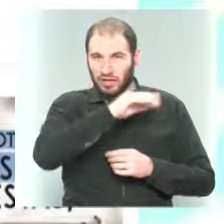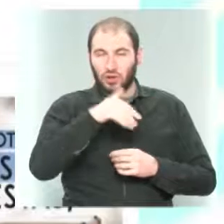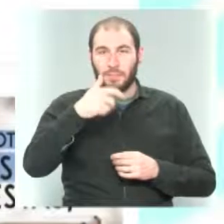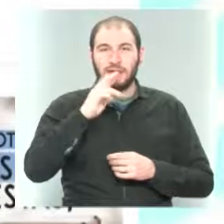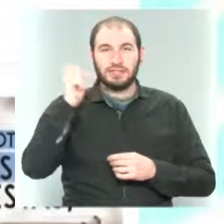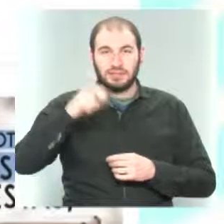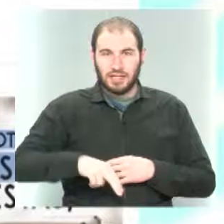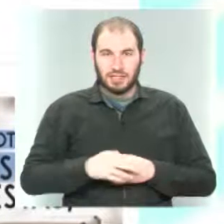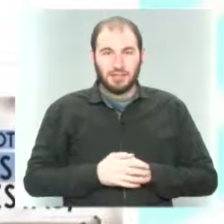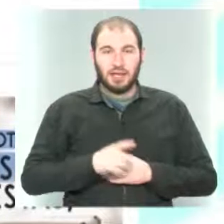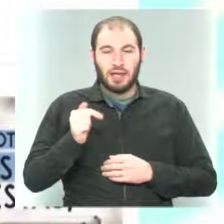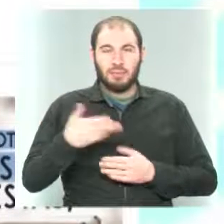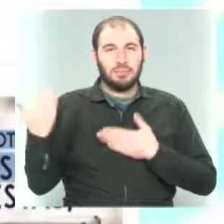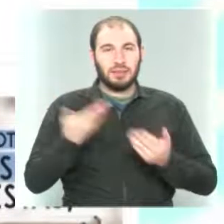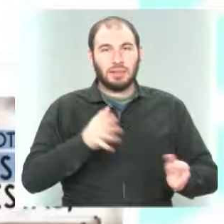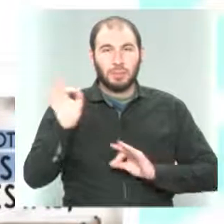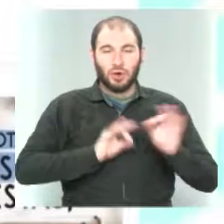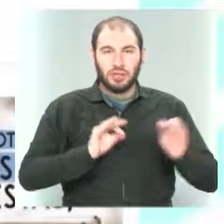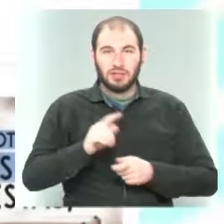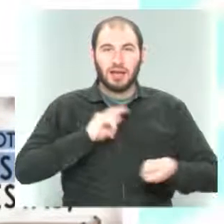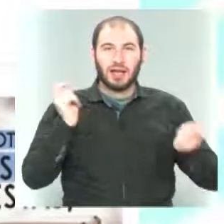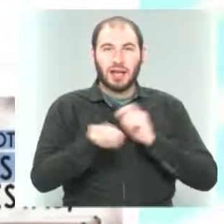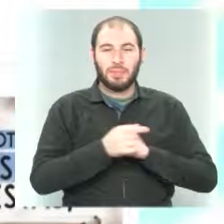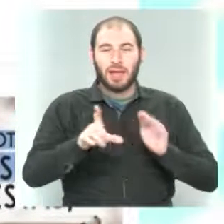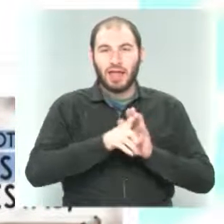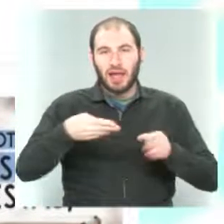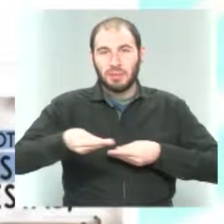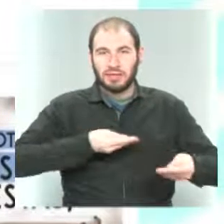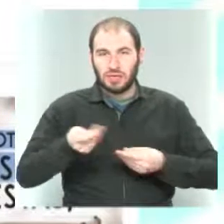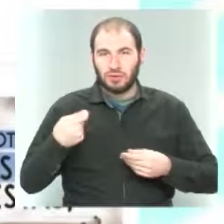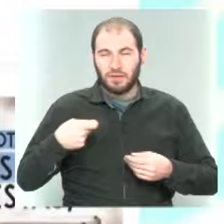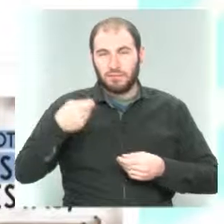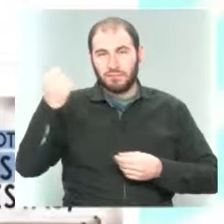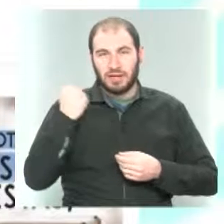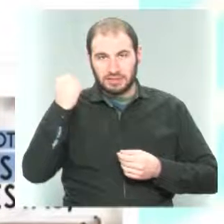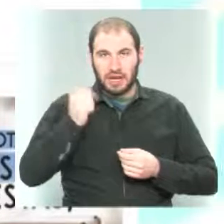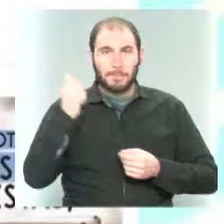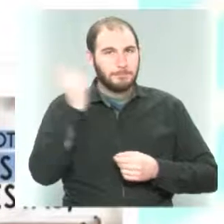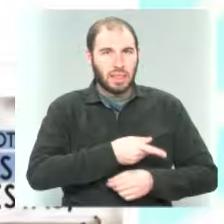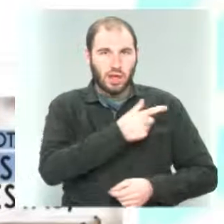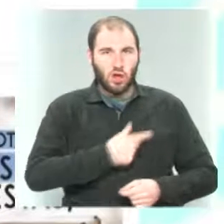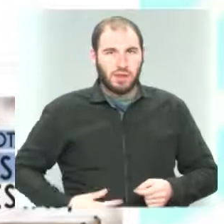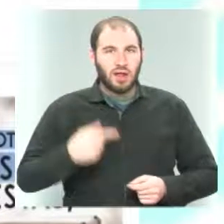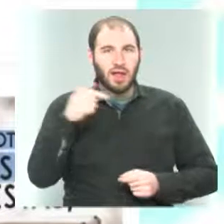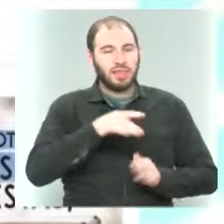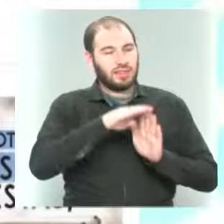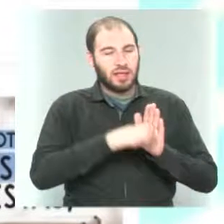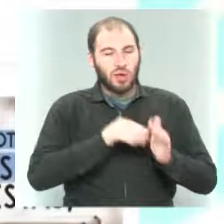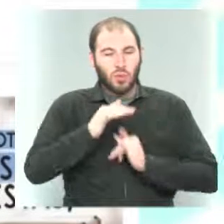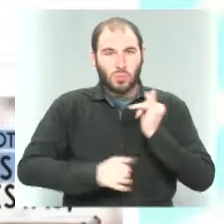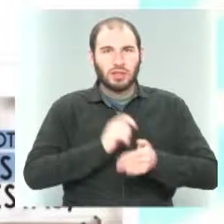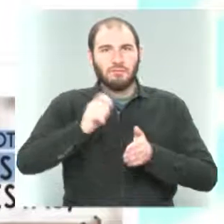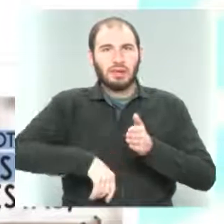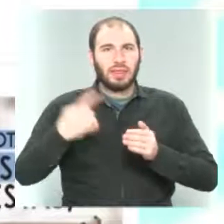Martín Doñate presentó un proyecto para modificar la Ley de Administración Financiera y así obligar al Ejecutivo a dar detalles de lo que